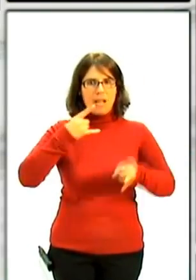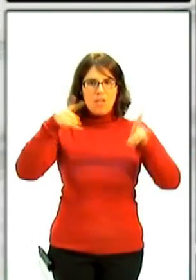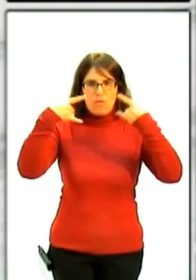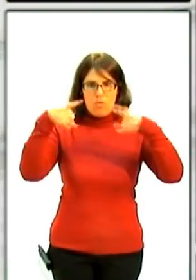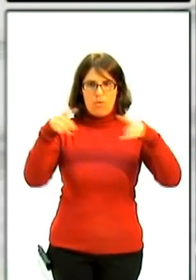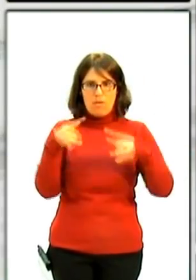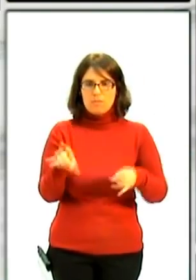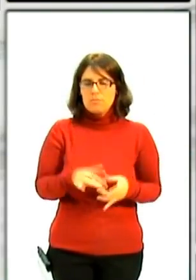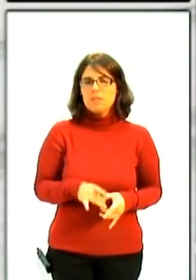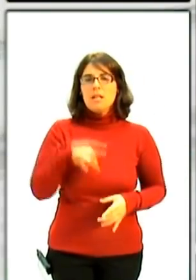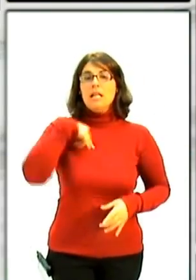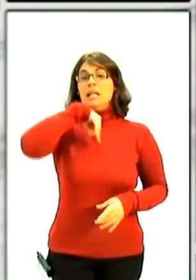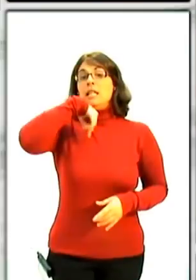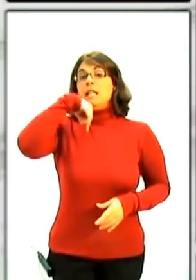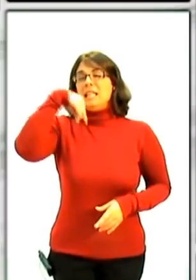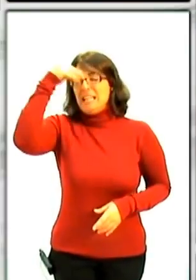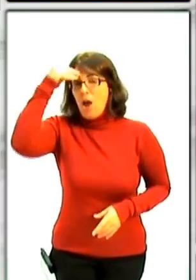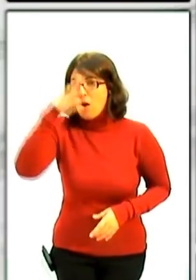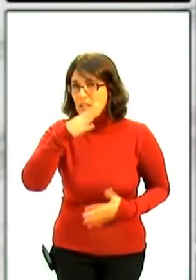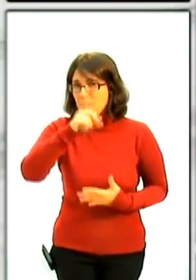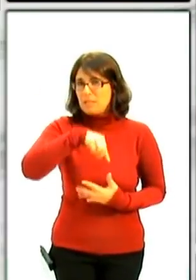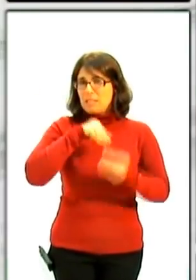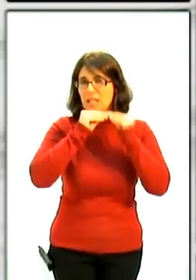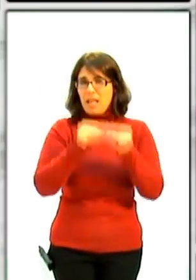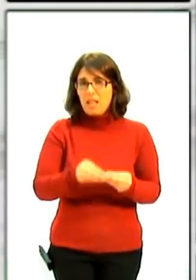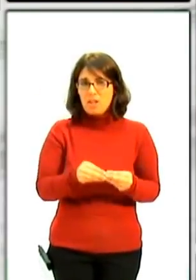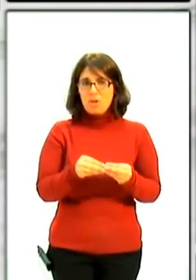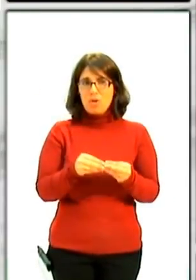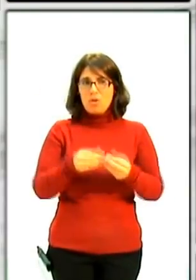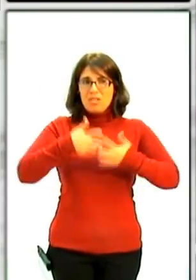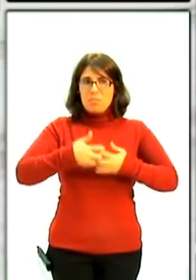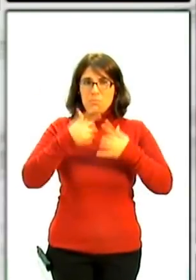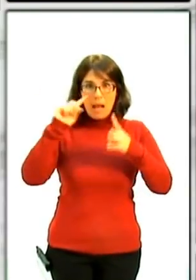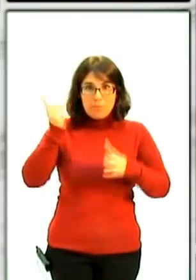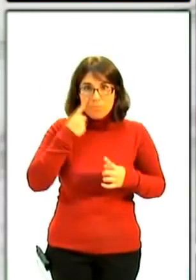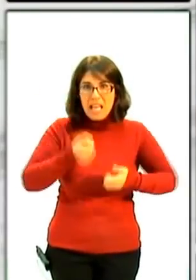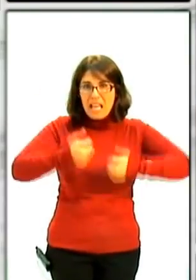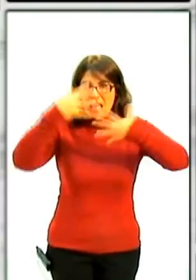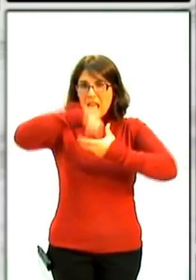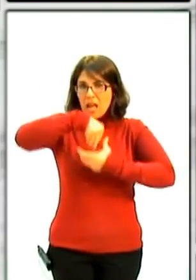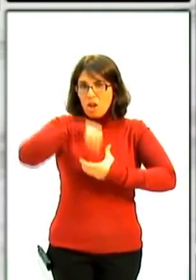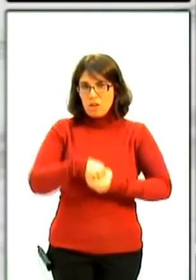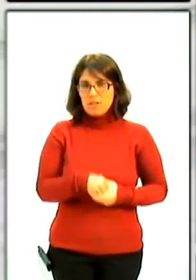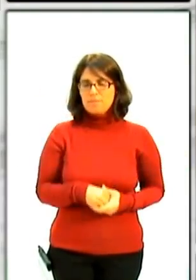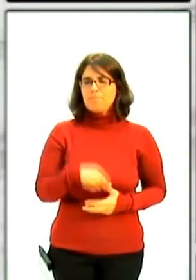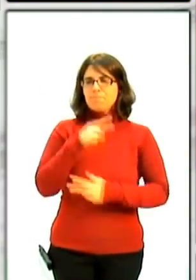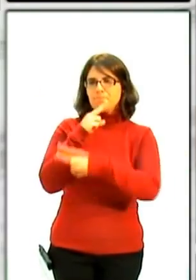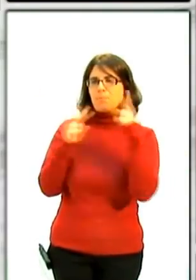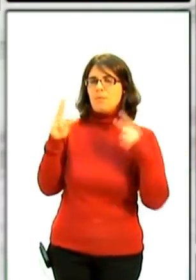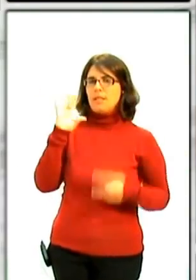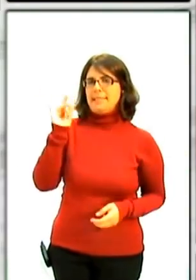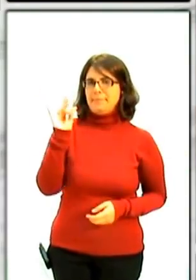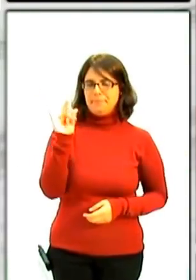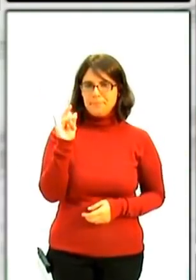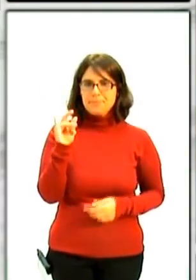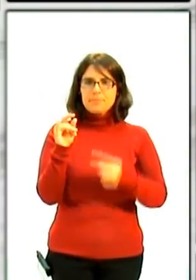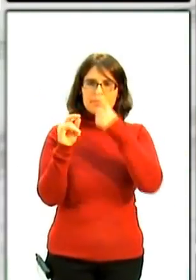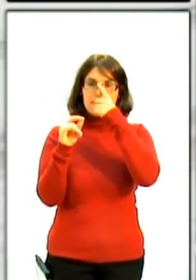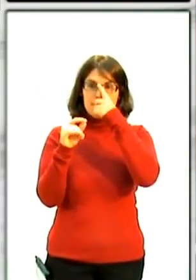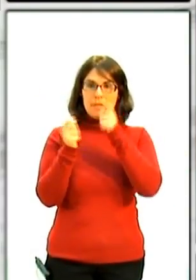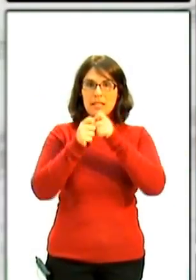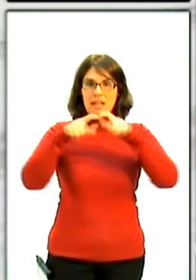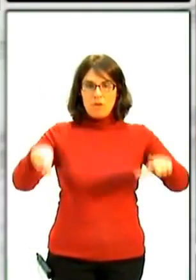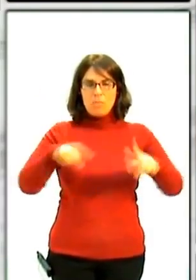Deismos parece que estáis desarrollando también dispositivos de localización en interiores, ¿no? Sí, bueno, tenemos una plataforma que